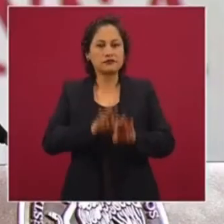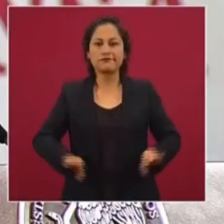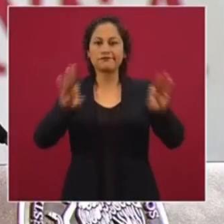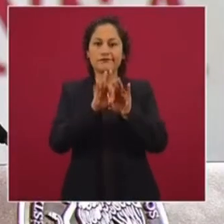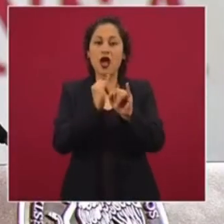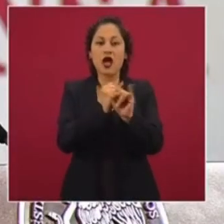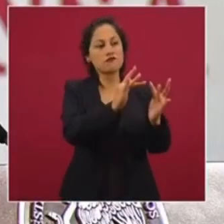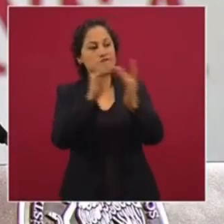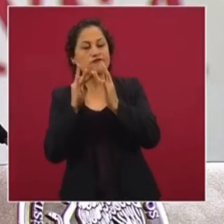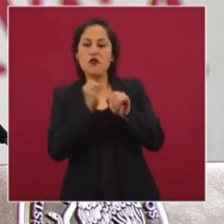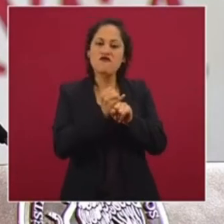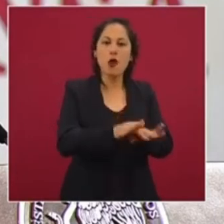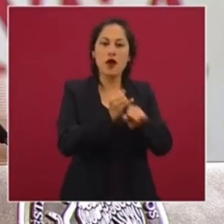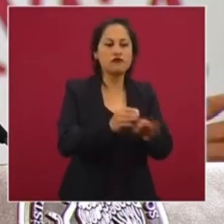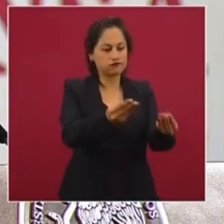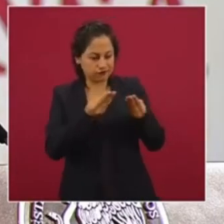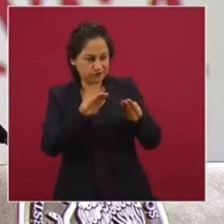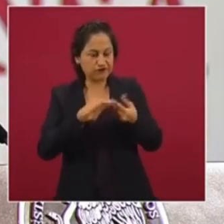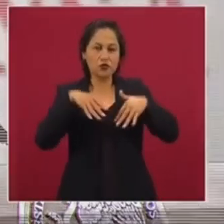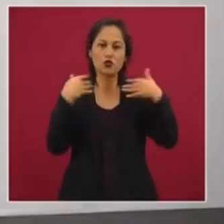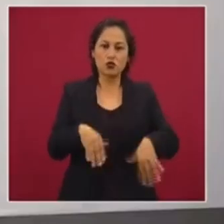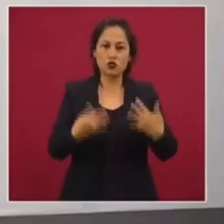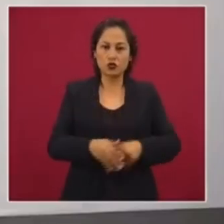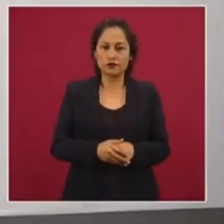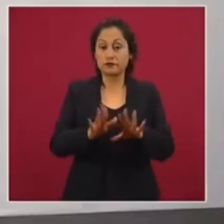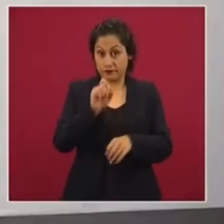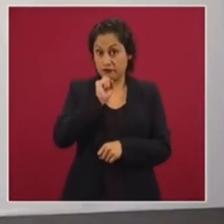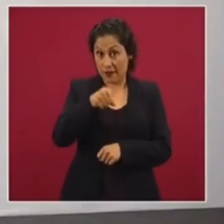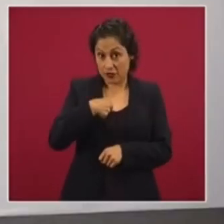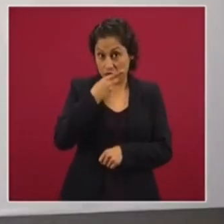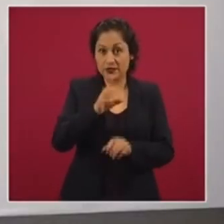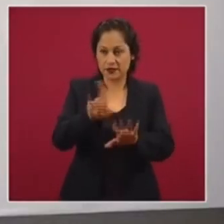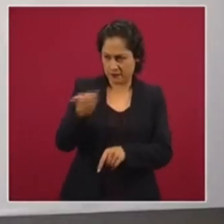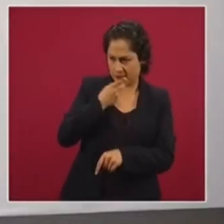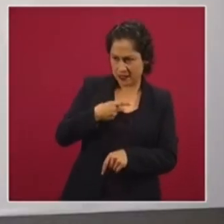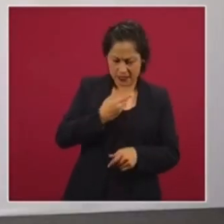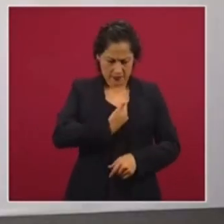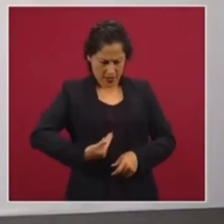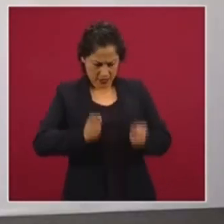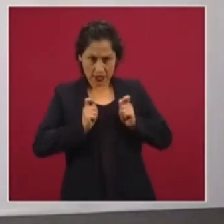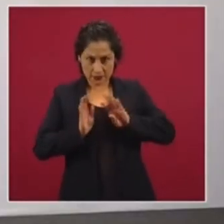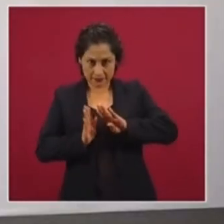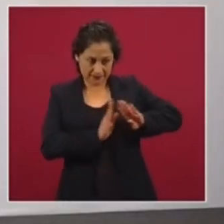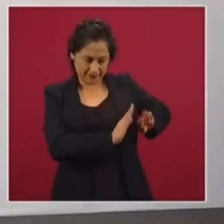decir, quedamos de que la investidura le ponía a un lado, ¿no? Estamos hablando